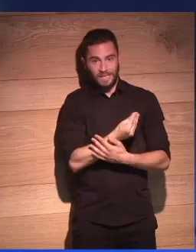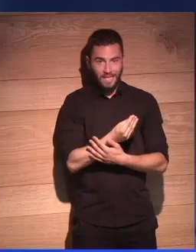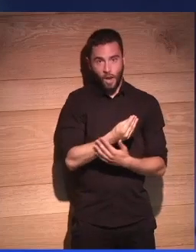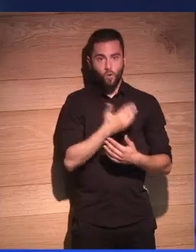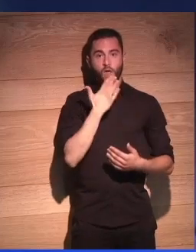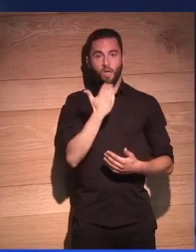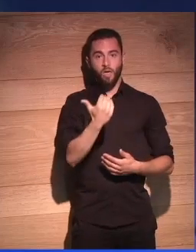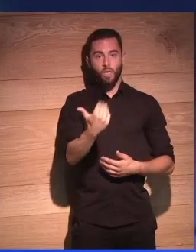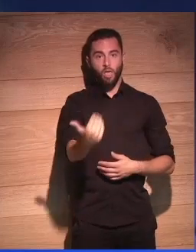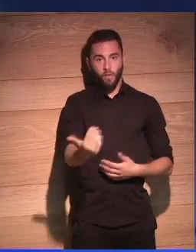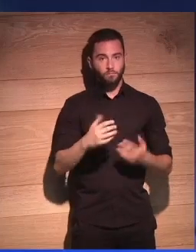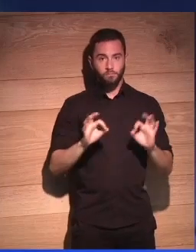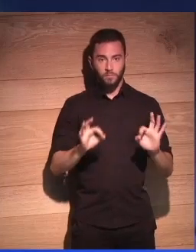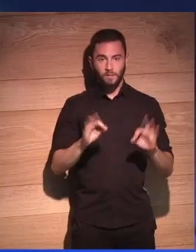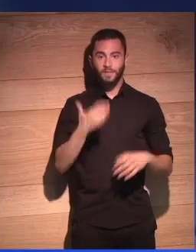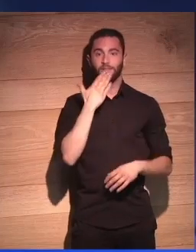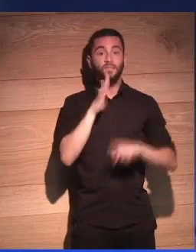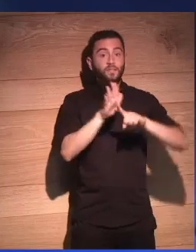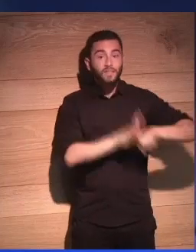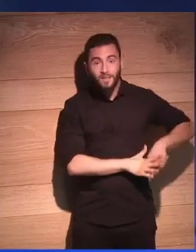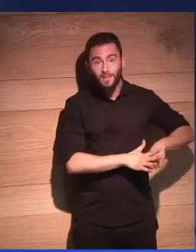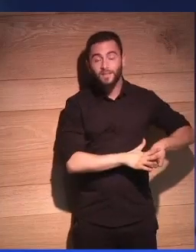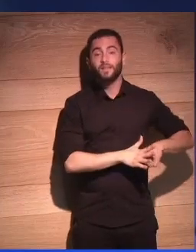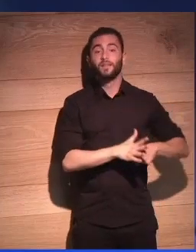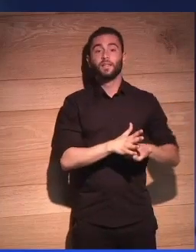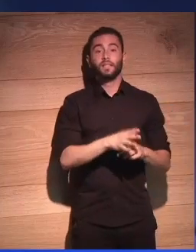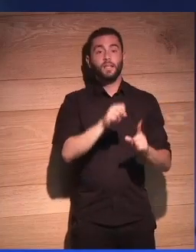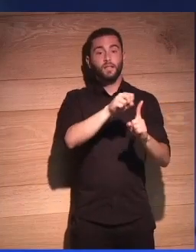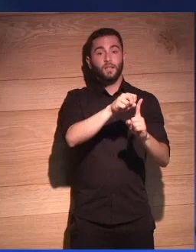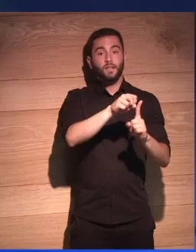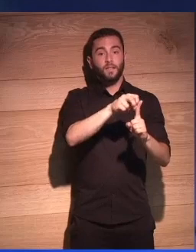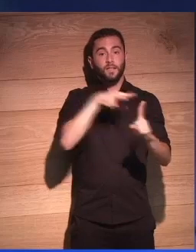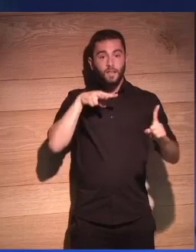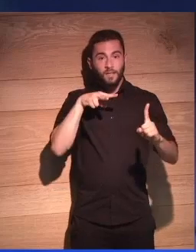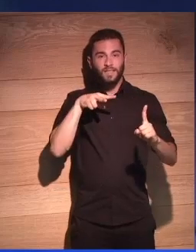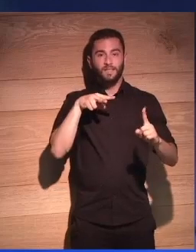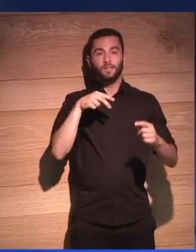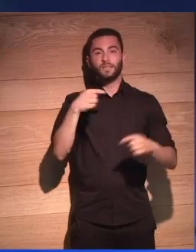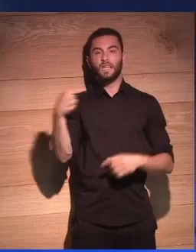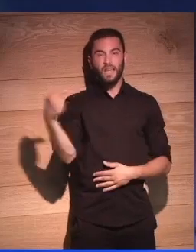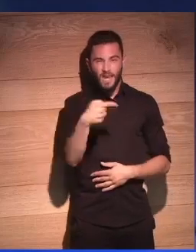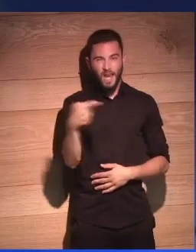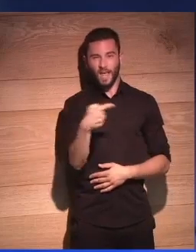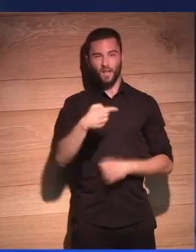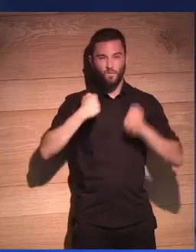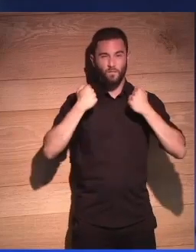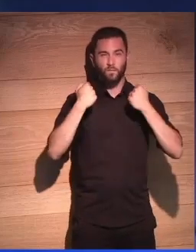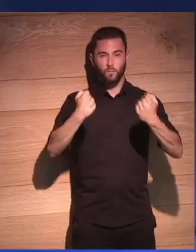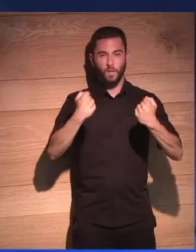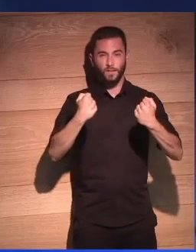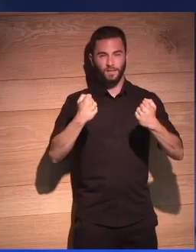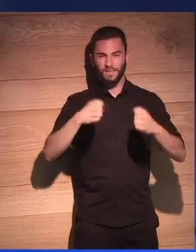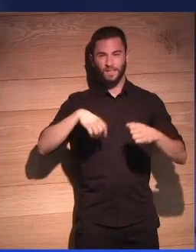envejeciendo. Entonces, el edadismo, tener esa visión sumamente negativa de que todo es